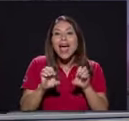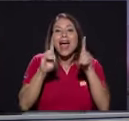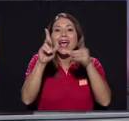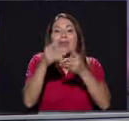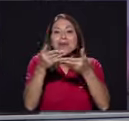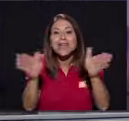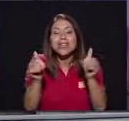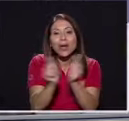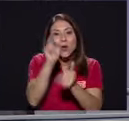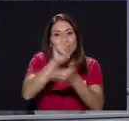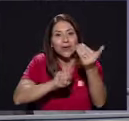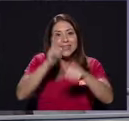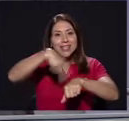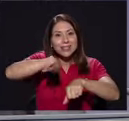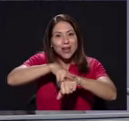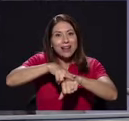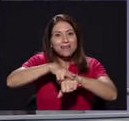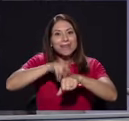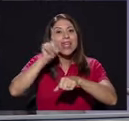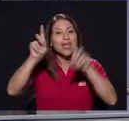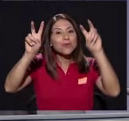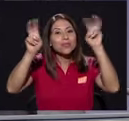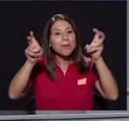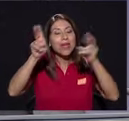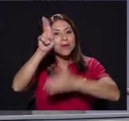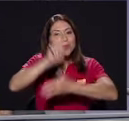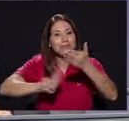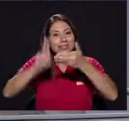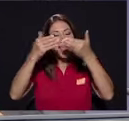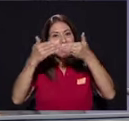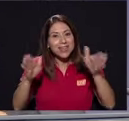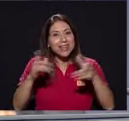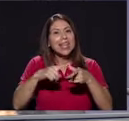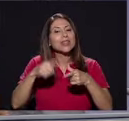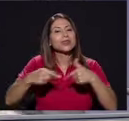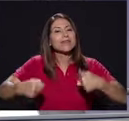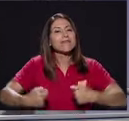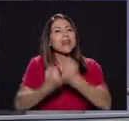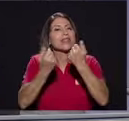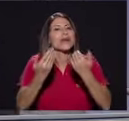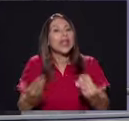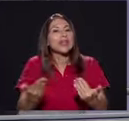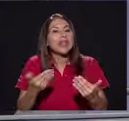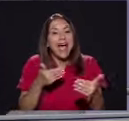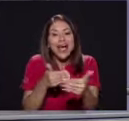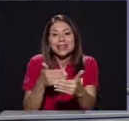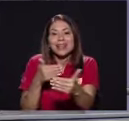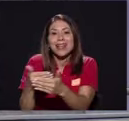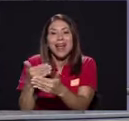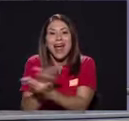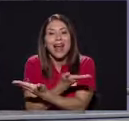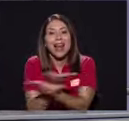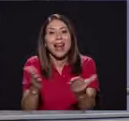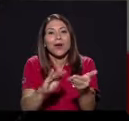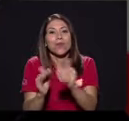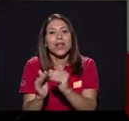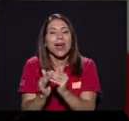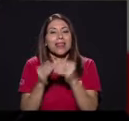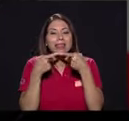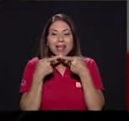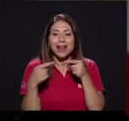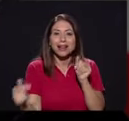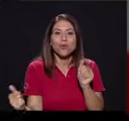Rica en un programa de universidad abierta. Por lo tanto, los retos es justamente acercarle a la comunidad la declaración